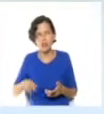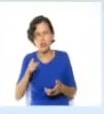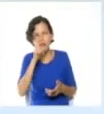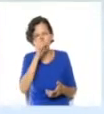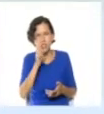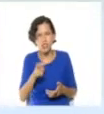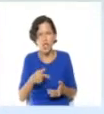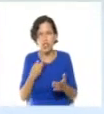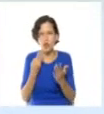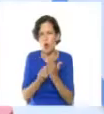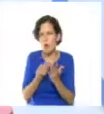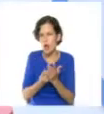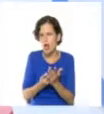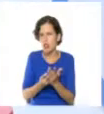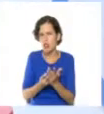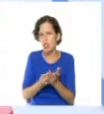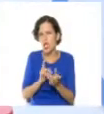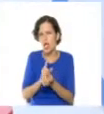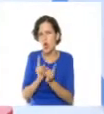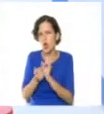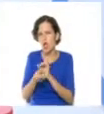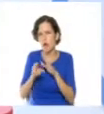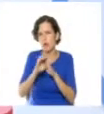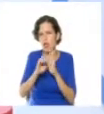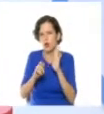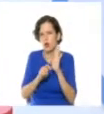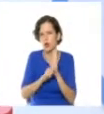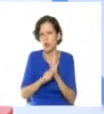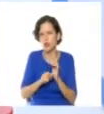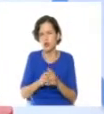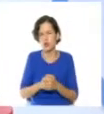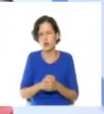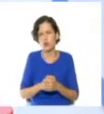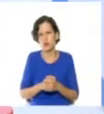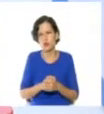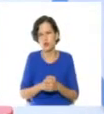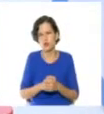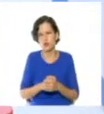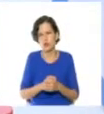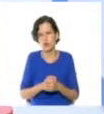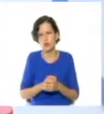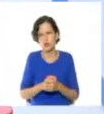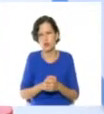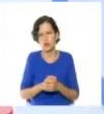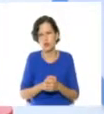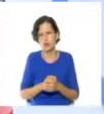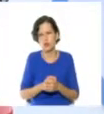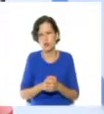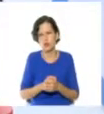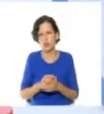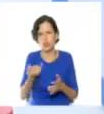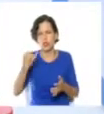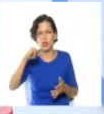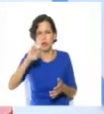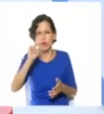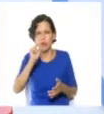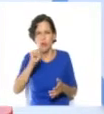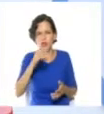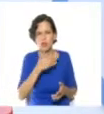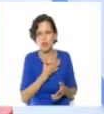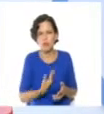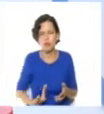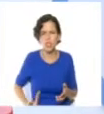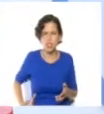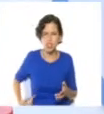Palacio plantea una reforma constitucional para el periodo de gobierno que había colocado el